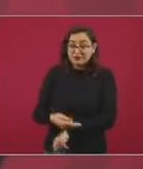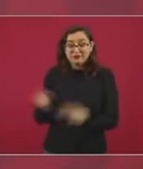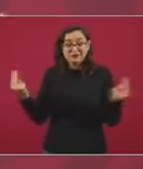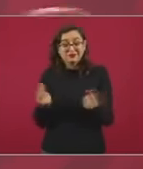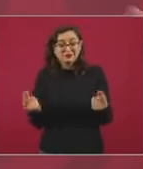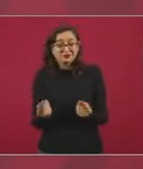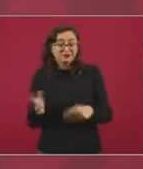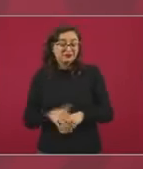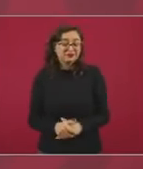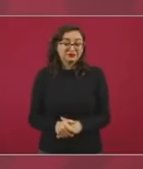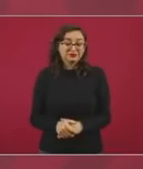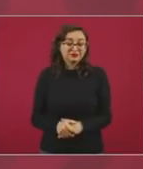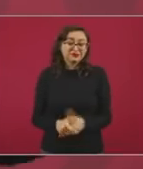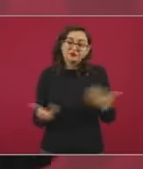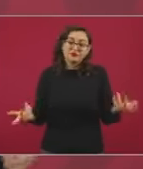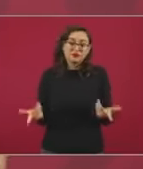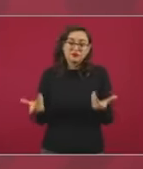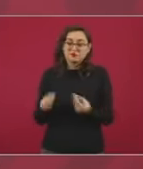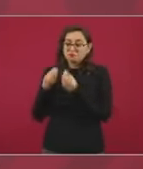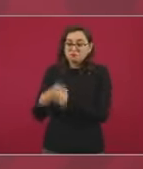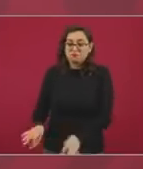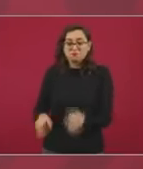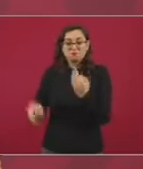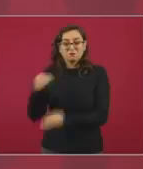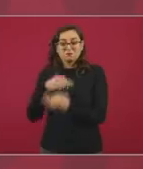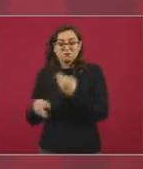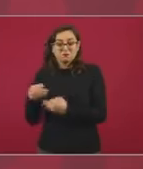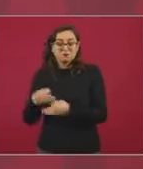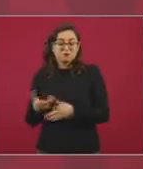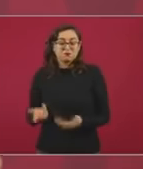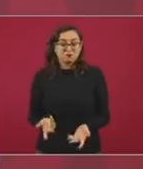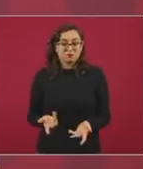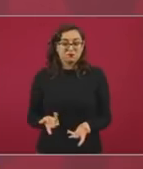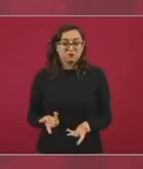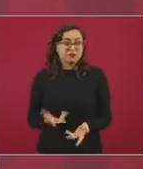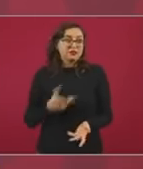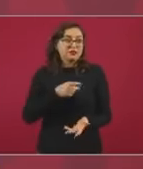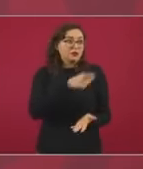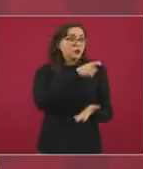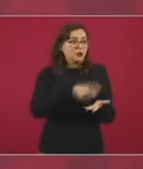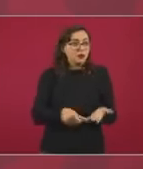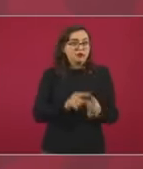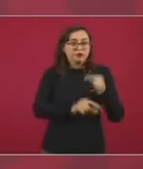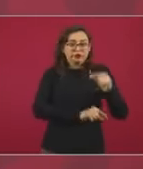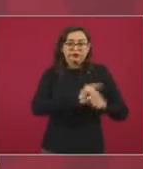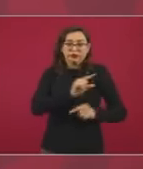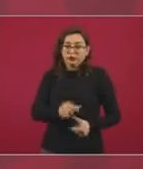que casi pues perdieron todo, sus enseres.